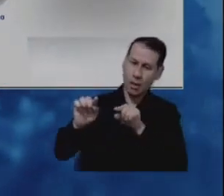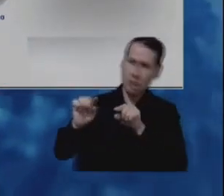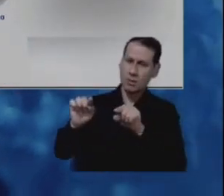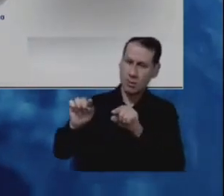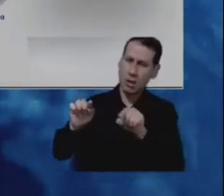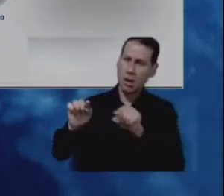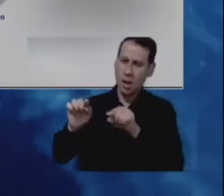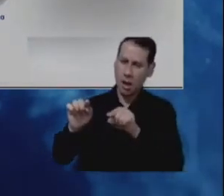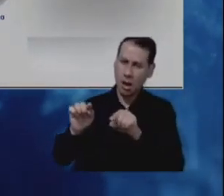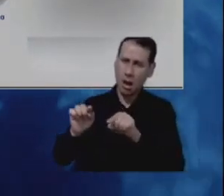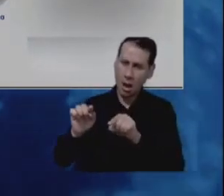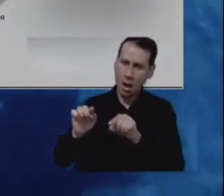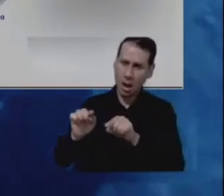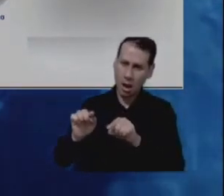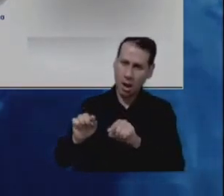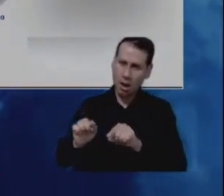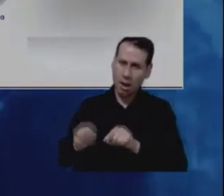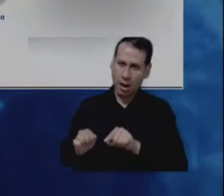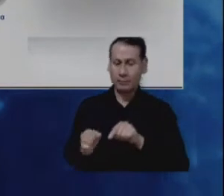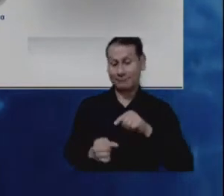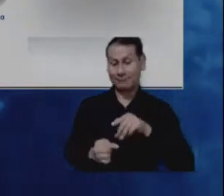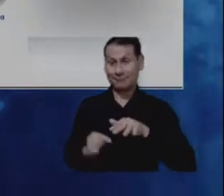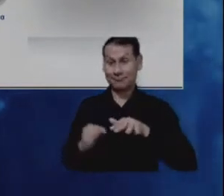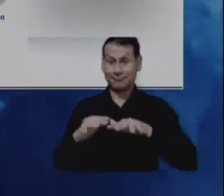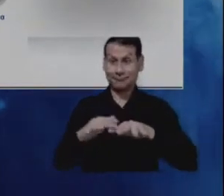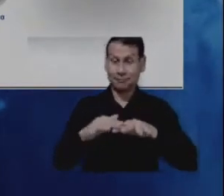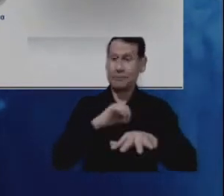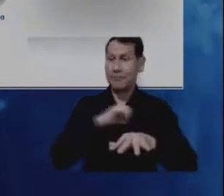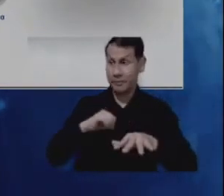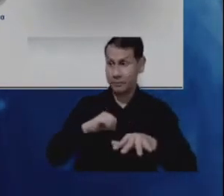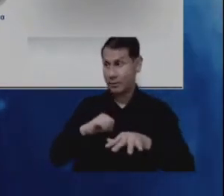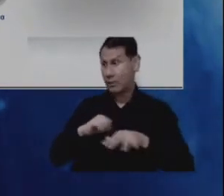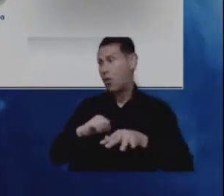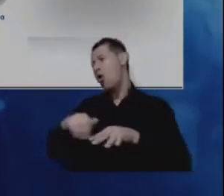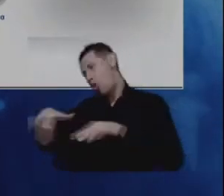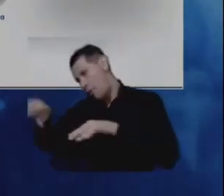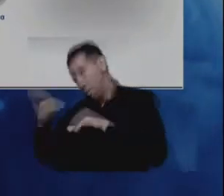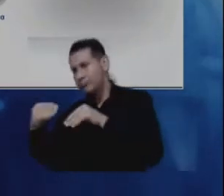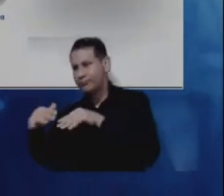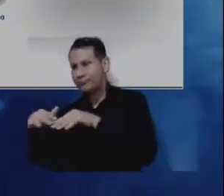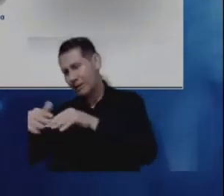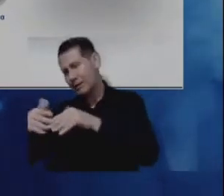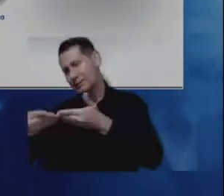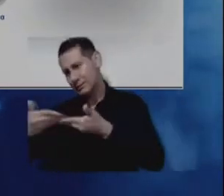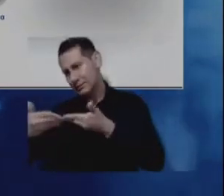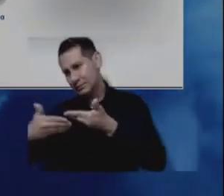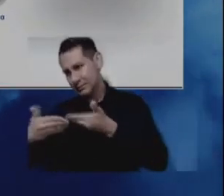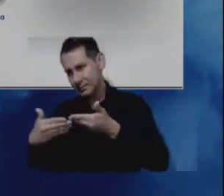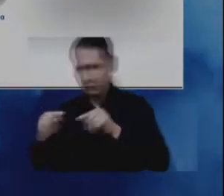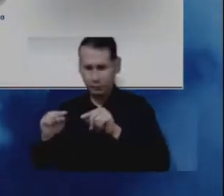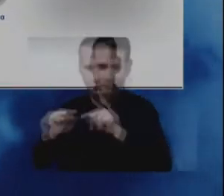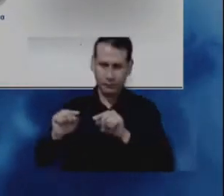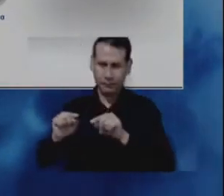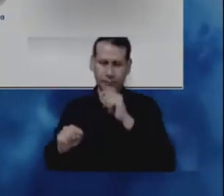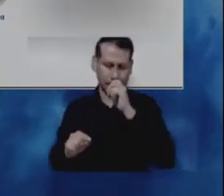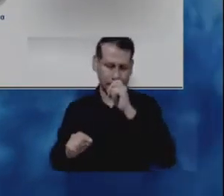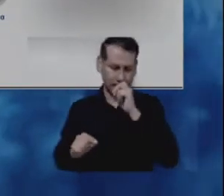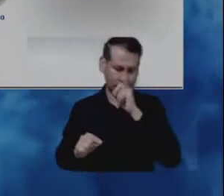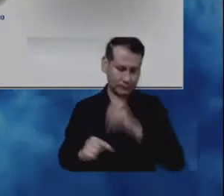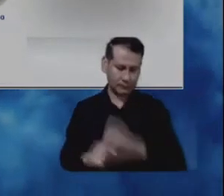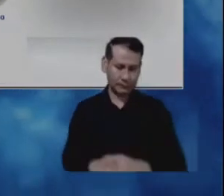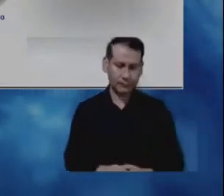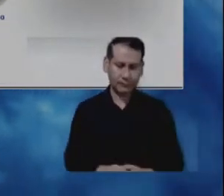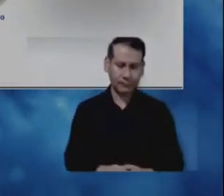de las redes privadas y de los operadores de redes y servicios, los cuales en diferentes